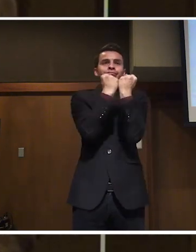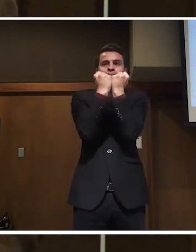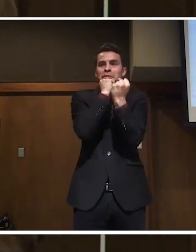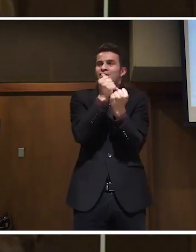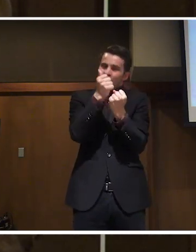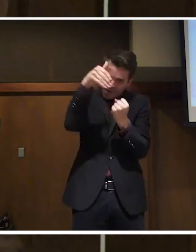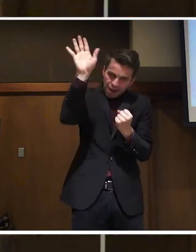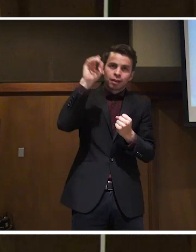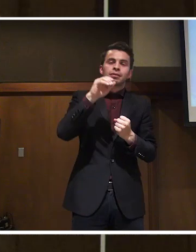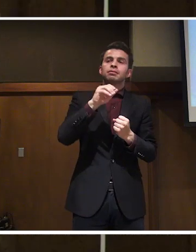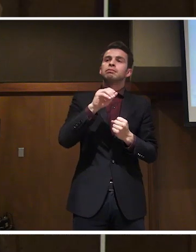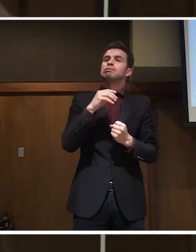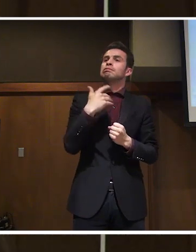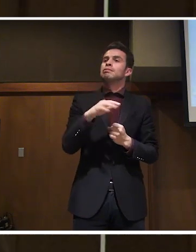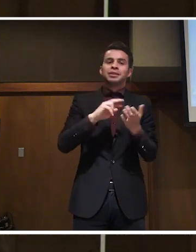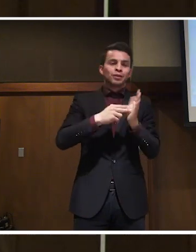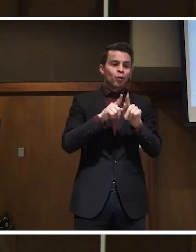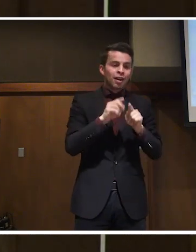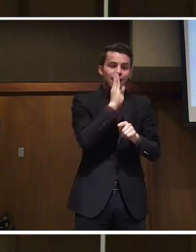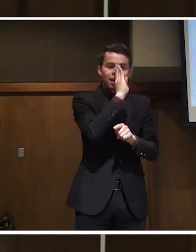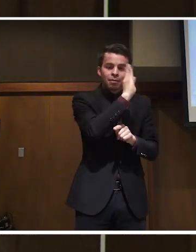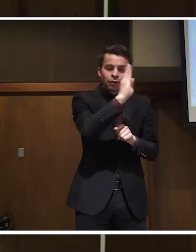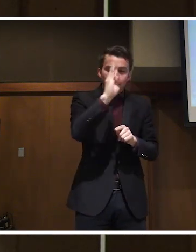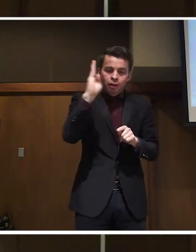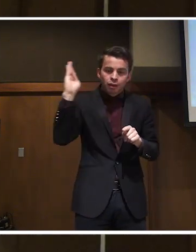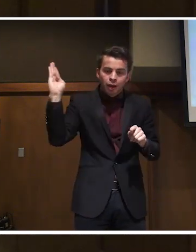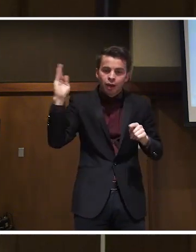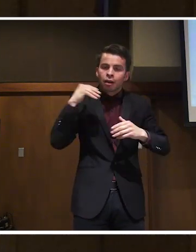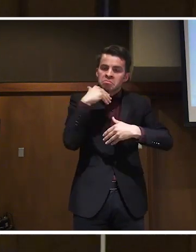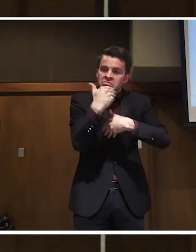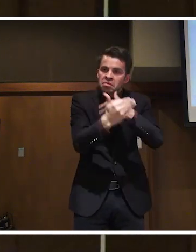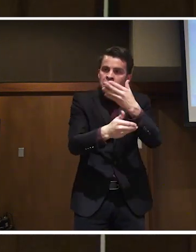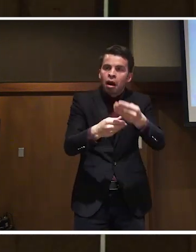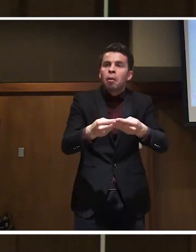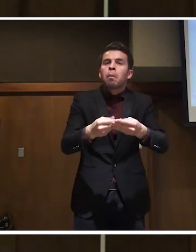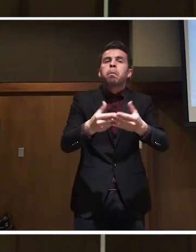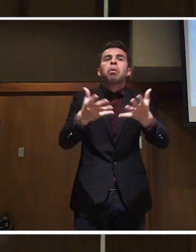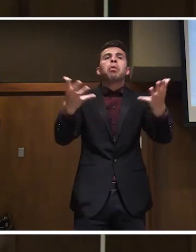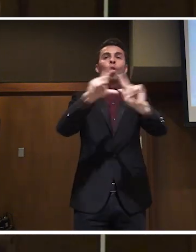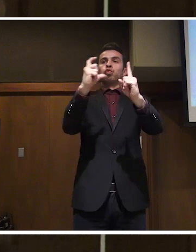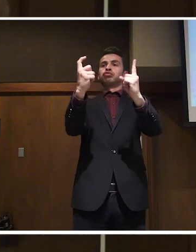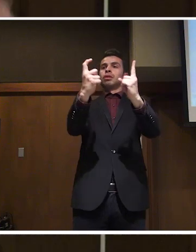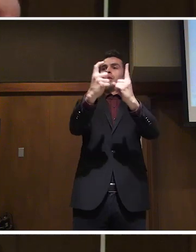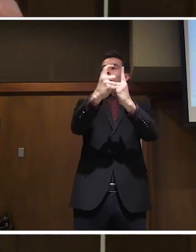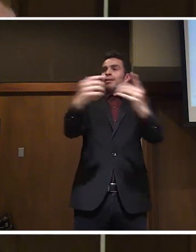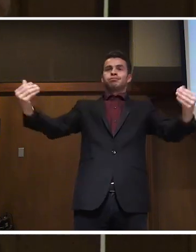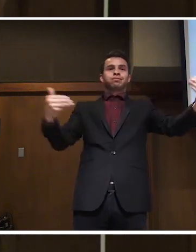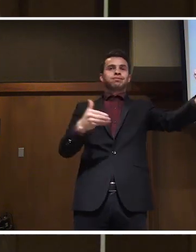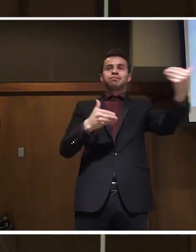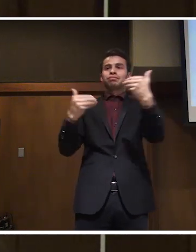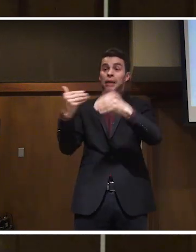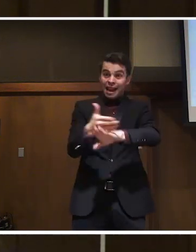Entonces, es una biblioteca que creó un poco sus hábitos culturales sin planearlo mucho. Y se volvió